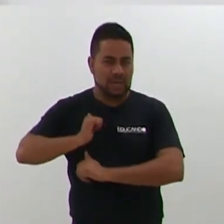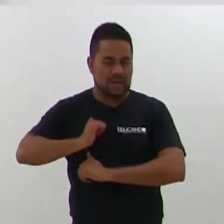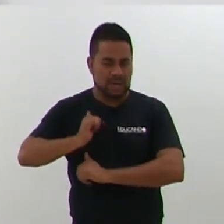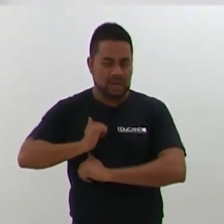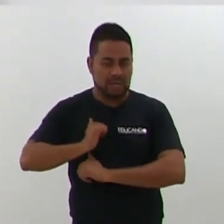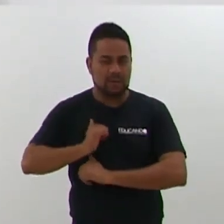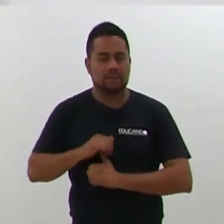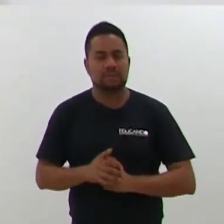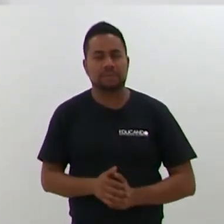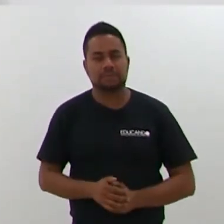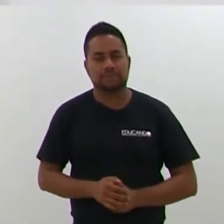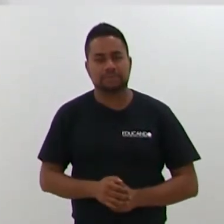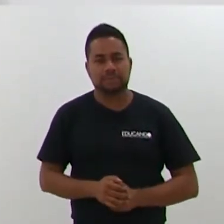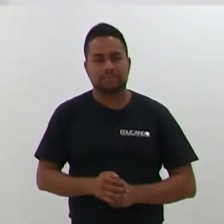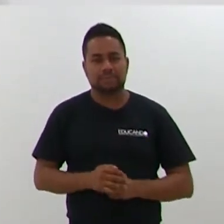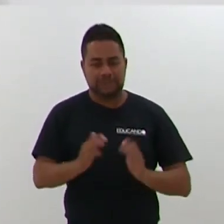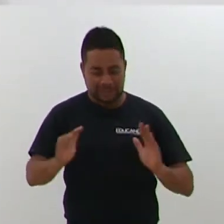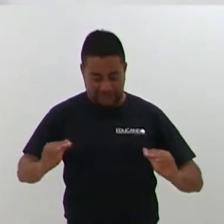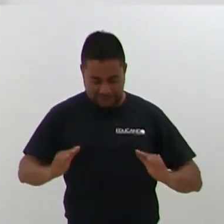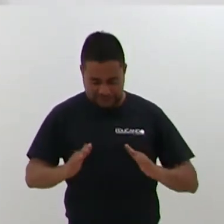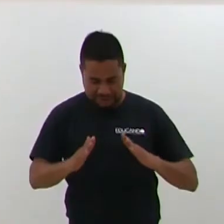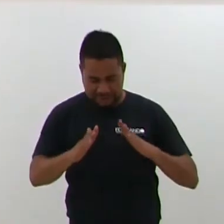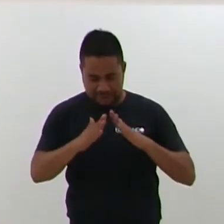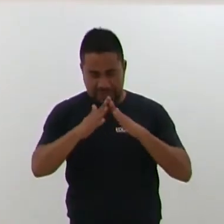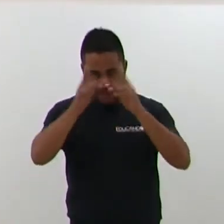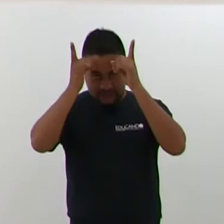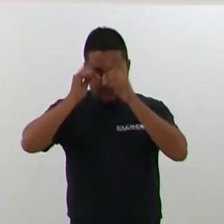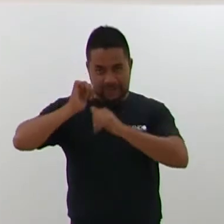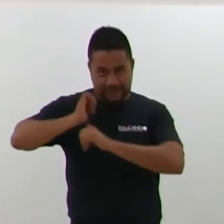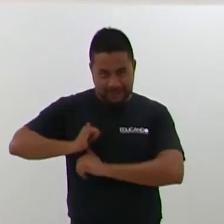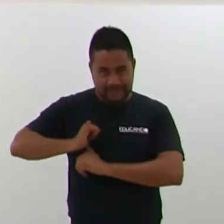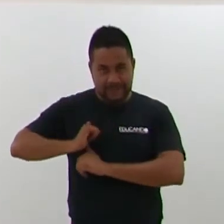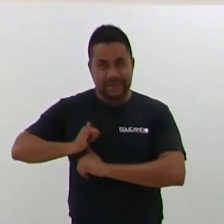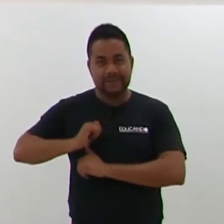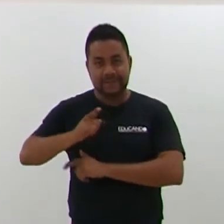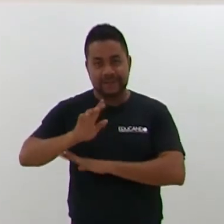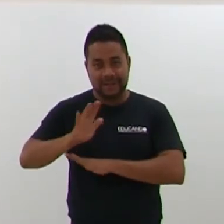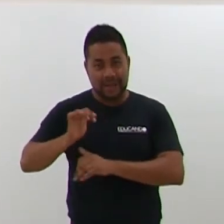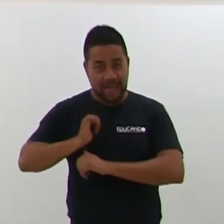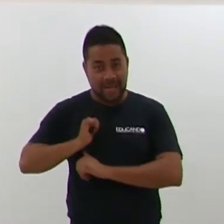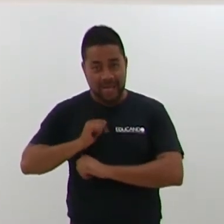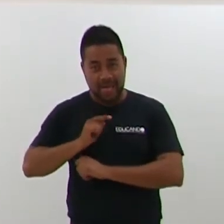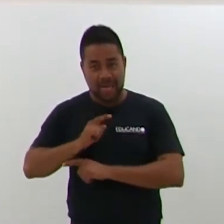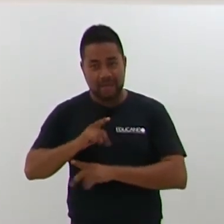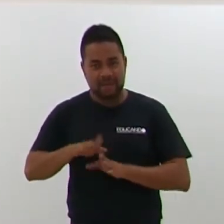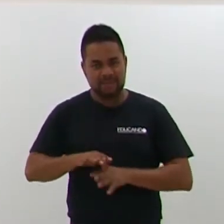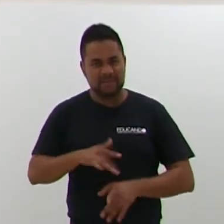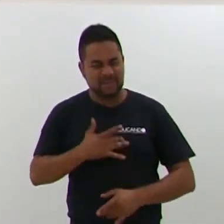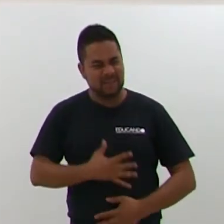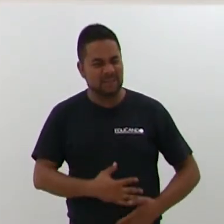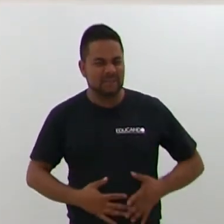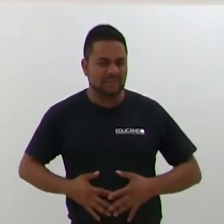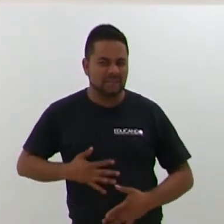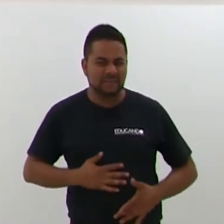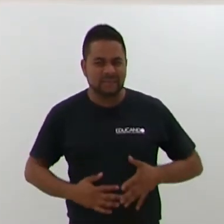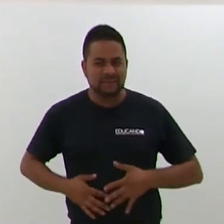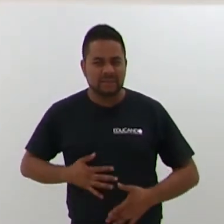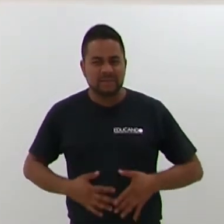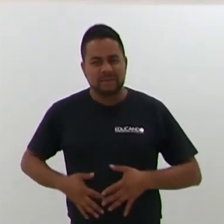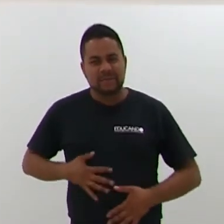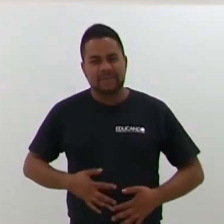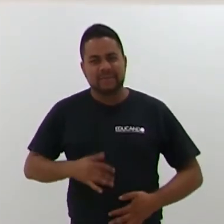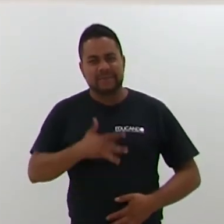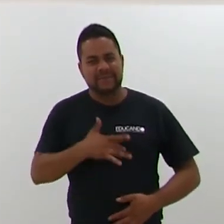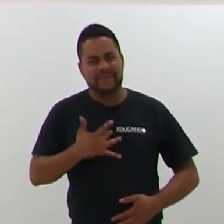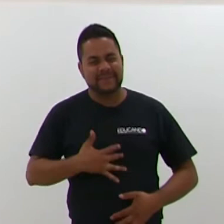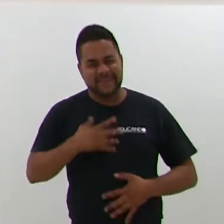Hormiga, hormigueo. ¿Ustedes han sentido alguna vez un hormigueo aquí en la pancita? Es lo que yo a veces siento cuando estoy acá, un